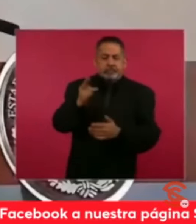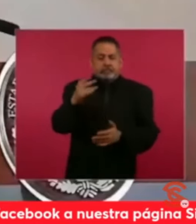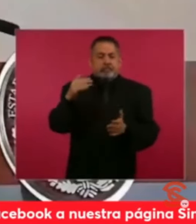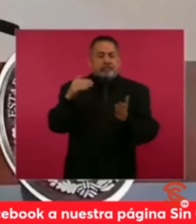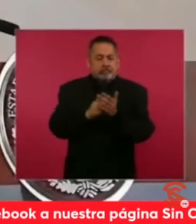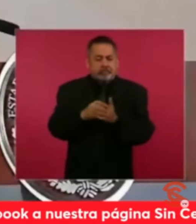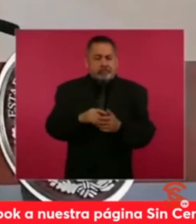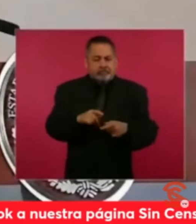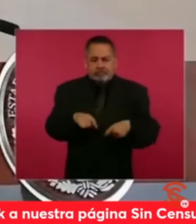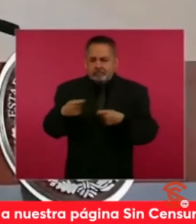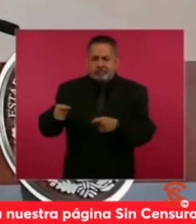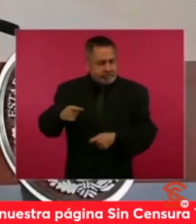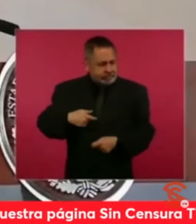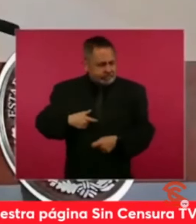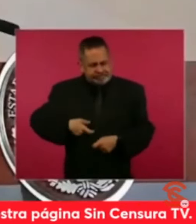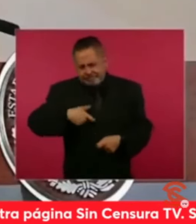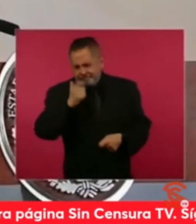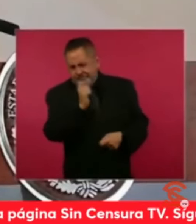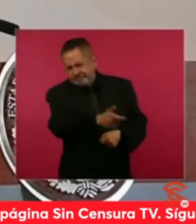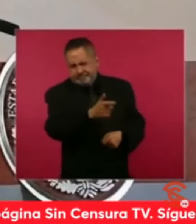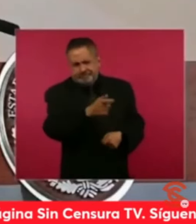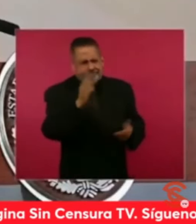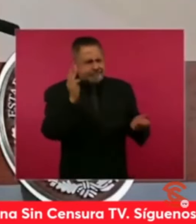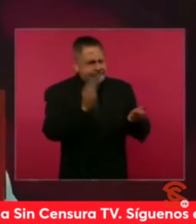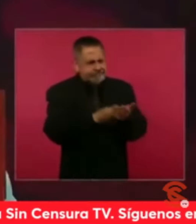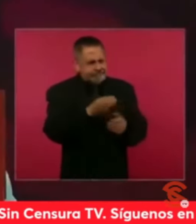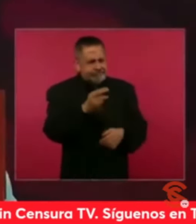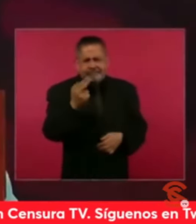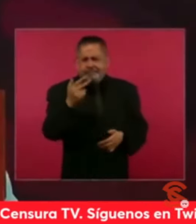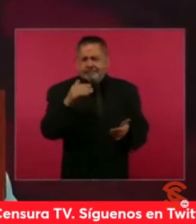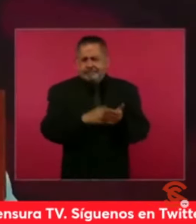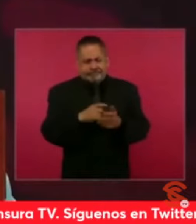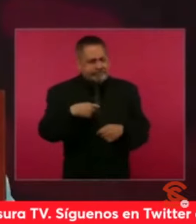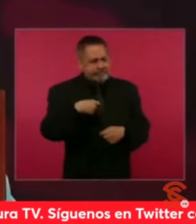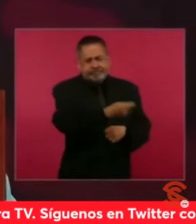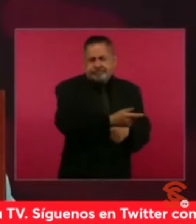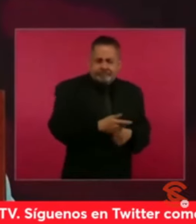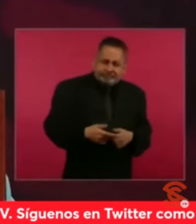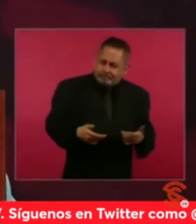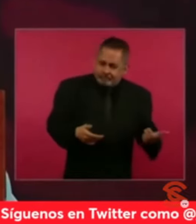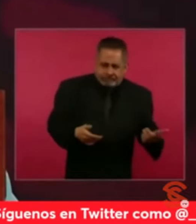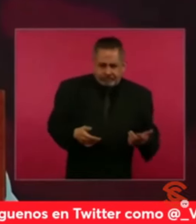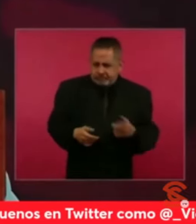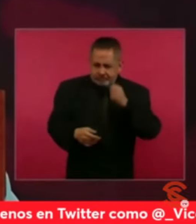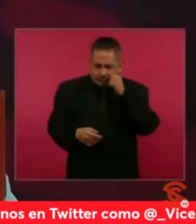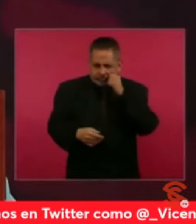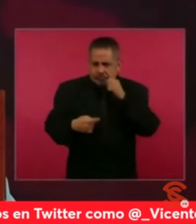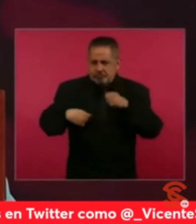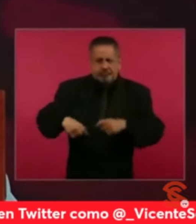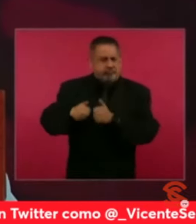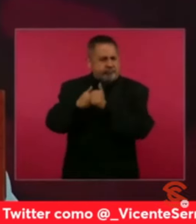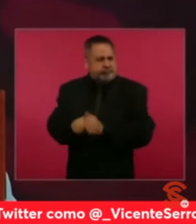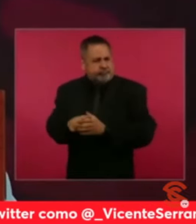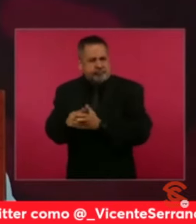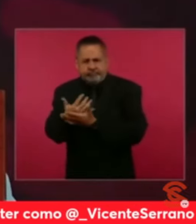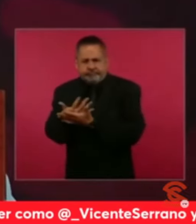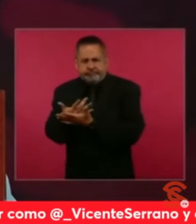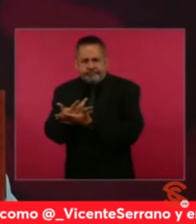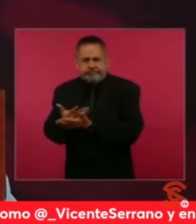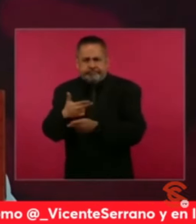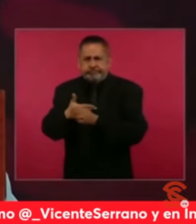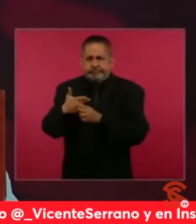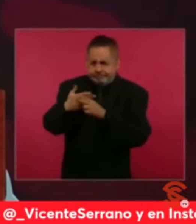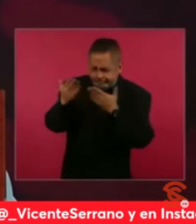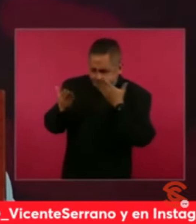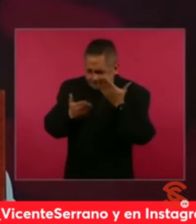que procederemos a pagar, pues consideramos que era mejor esperar a ser